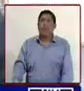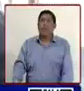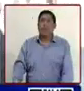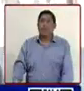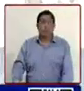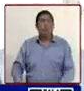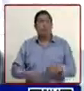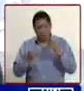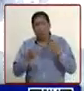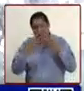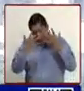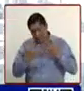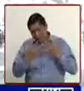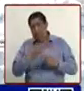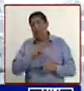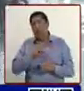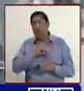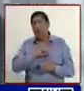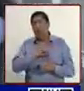Compañeros, lamentables de la policía, mirá,